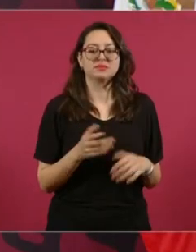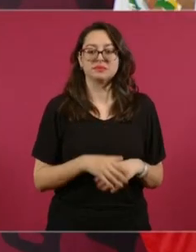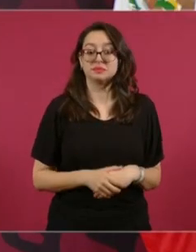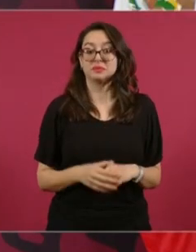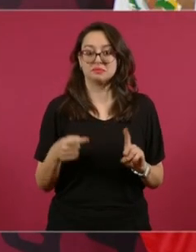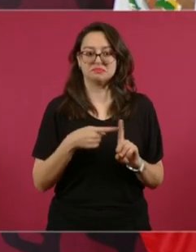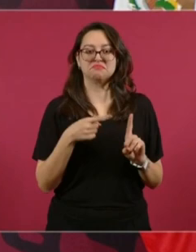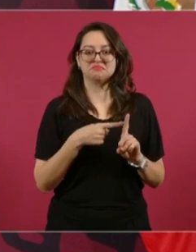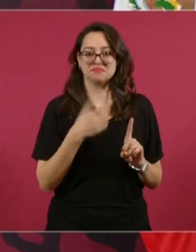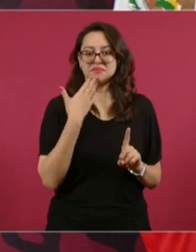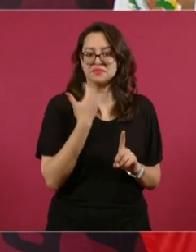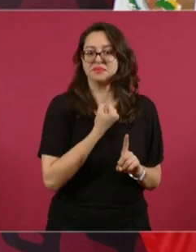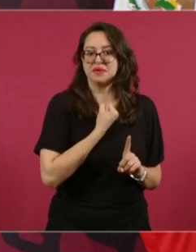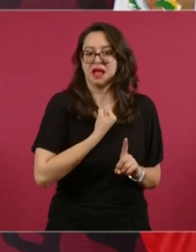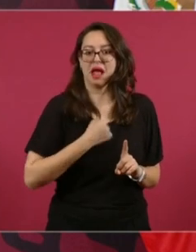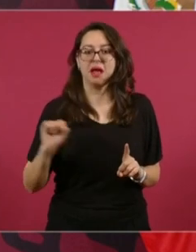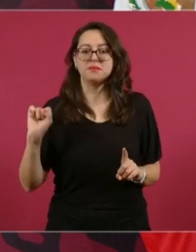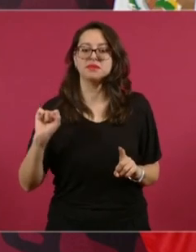mundo,